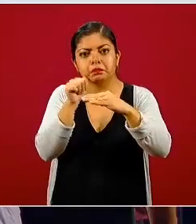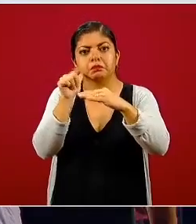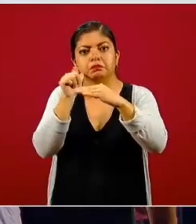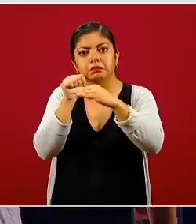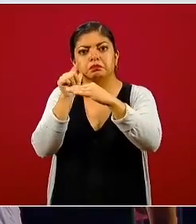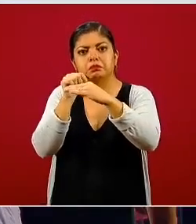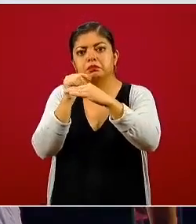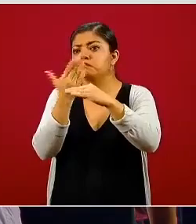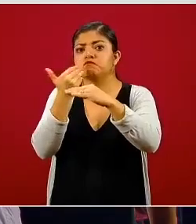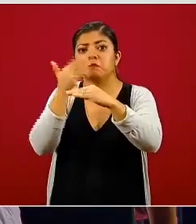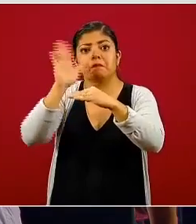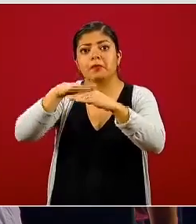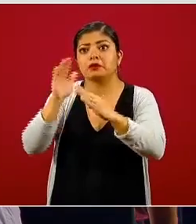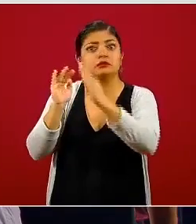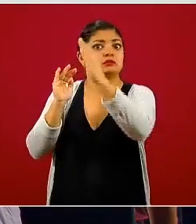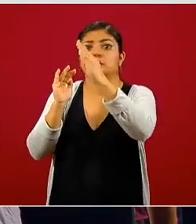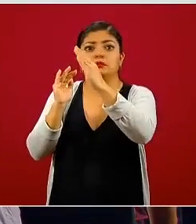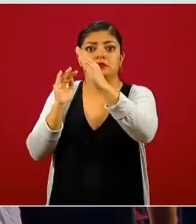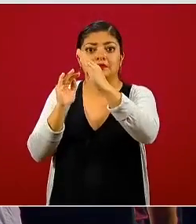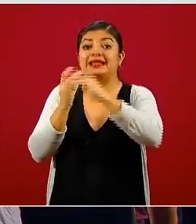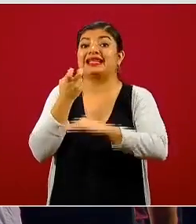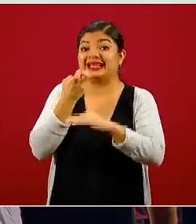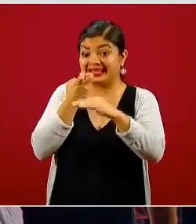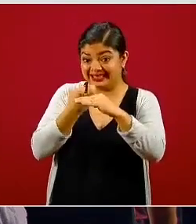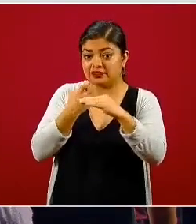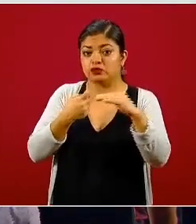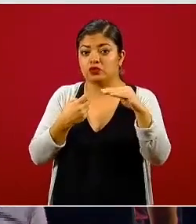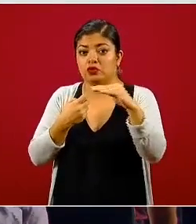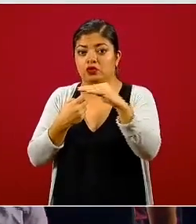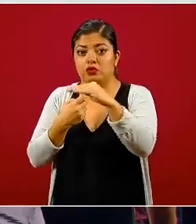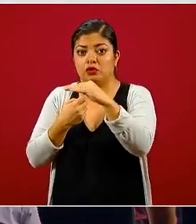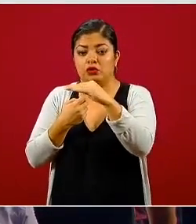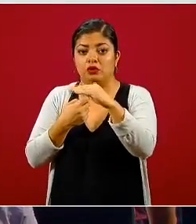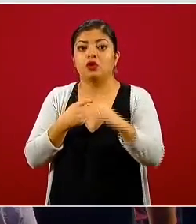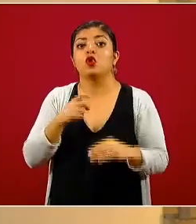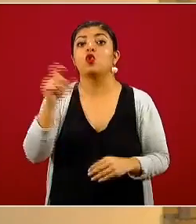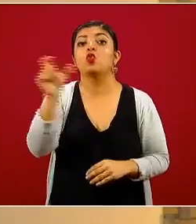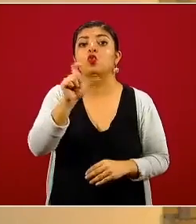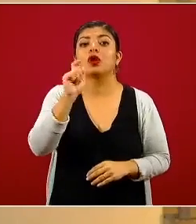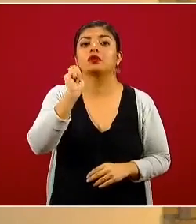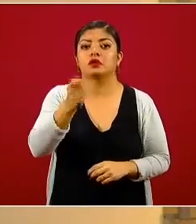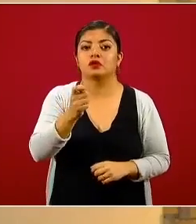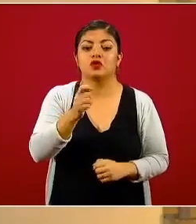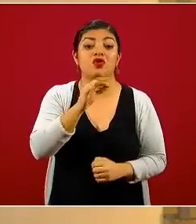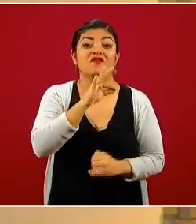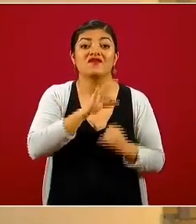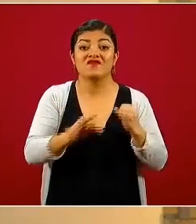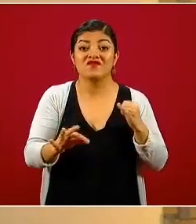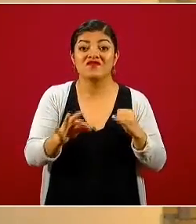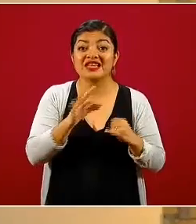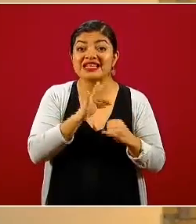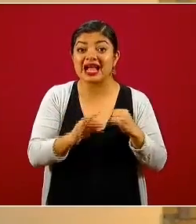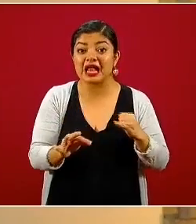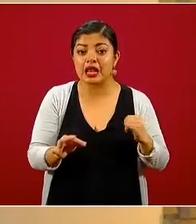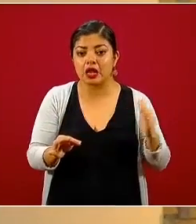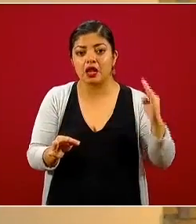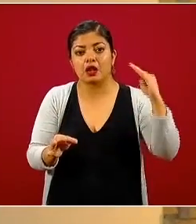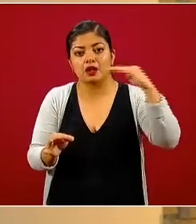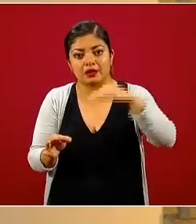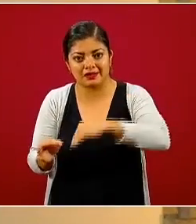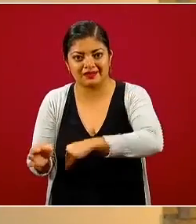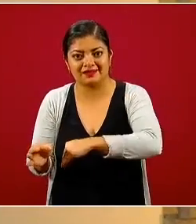no aparecen casos. Eso ocurrirá cuando estemos en el final de la curva de